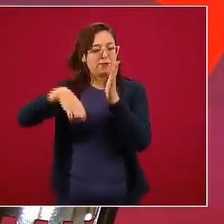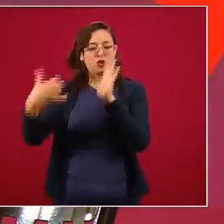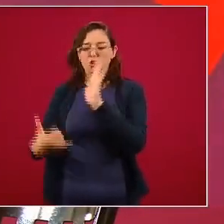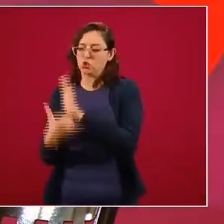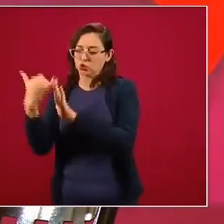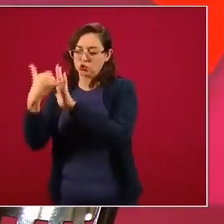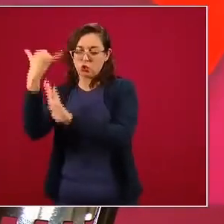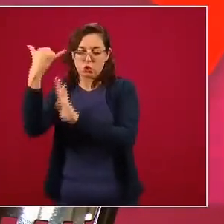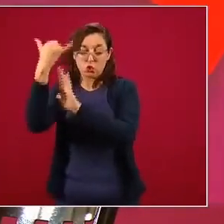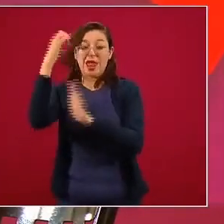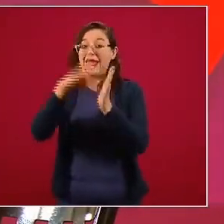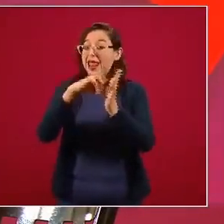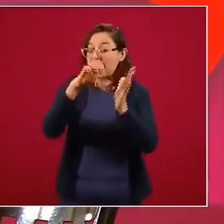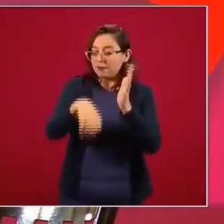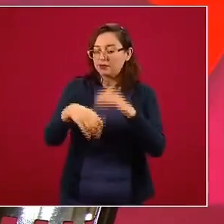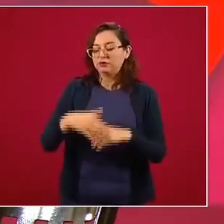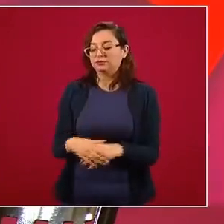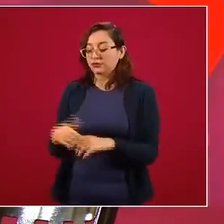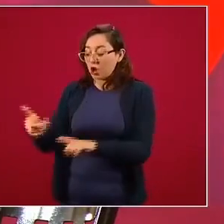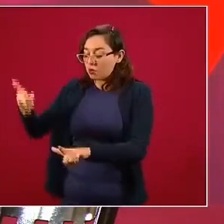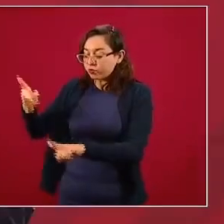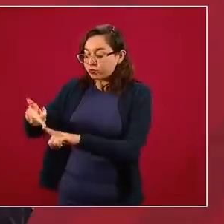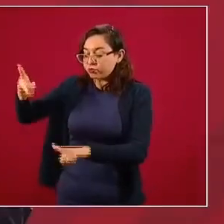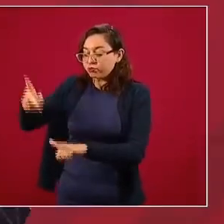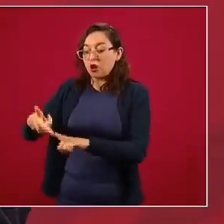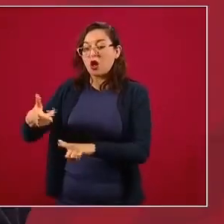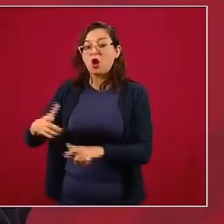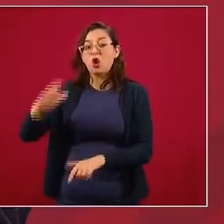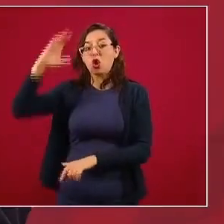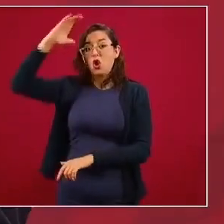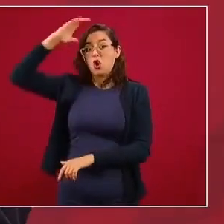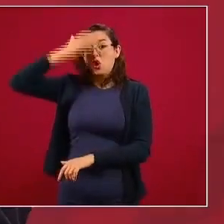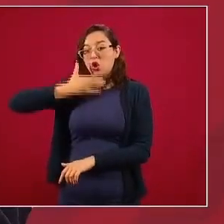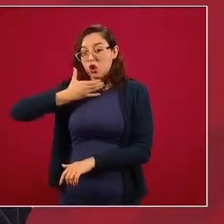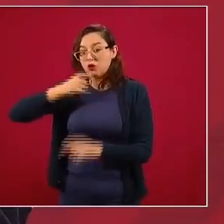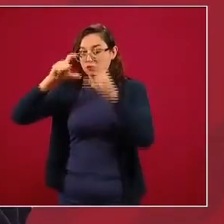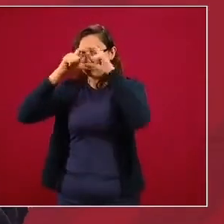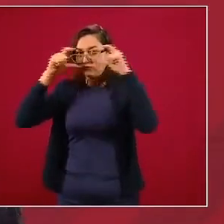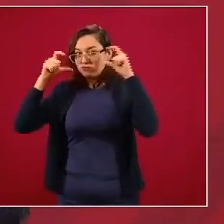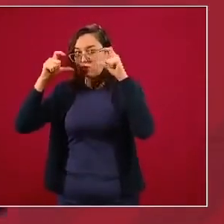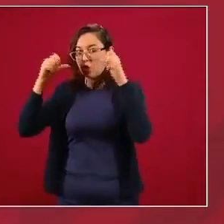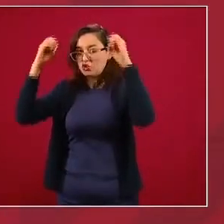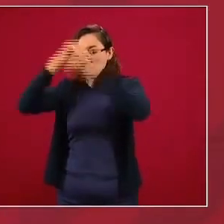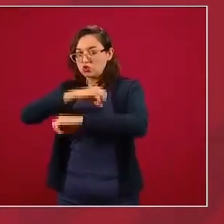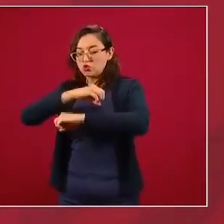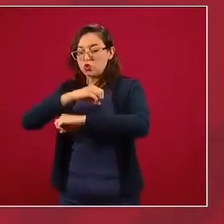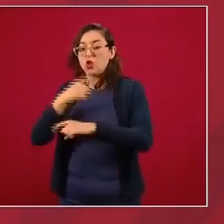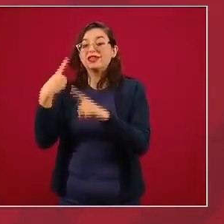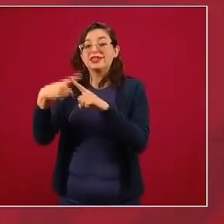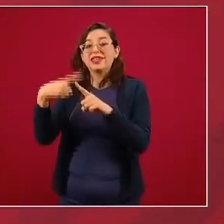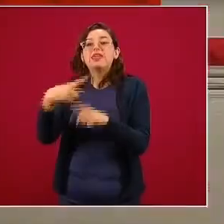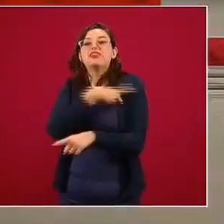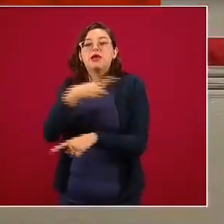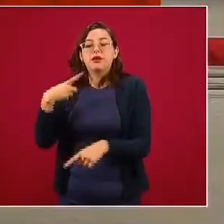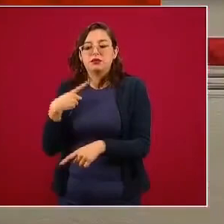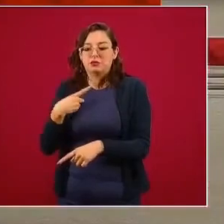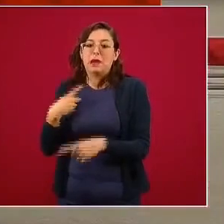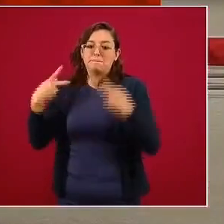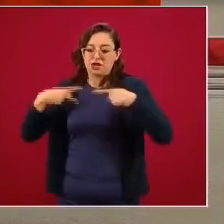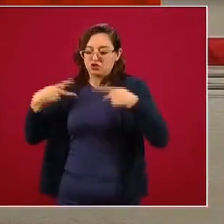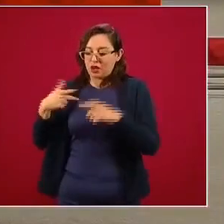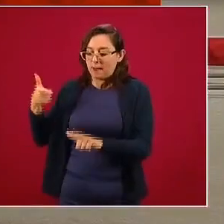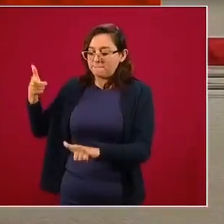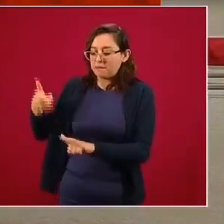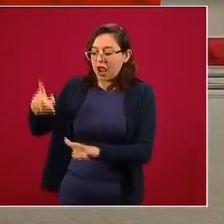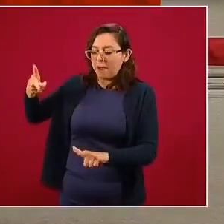construcción, ¿quién debe tener la careta con la sombra 14? Los que están soldando. El